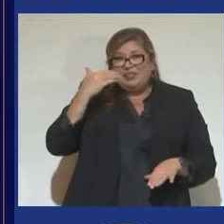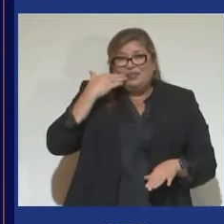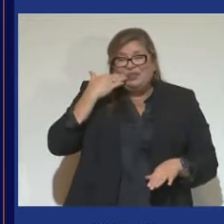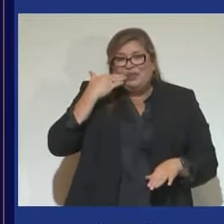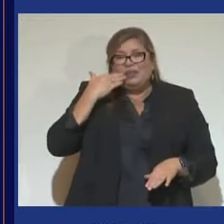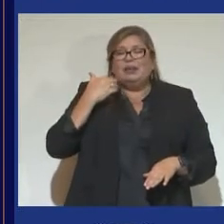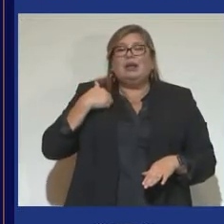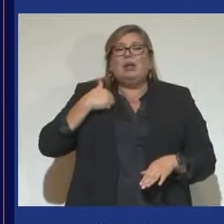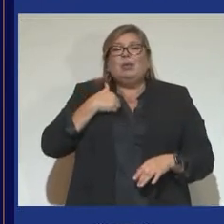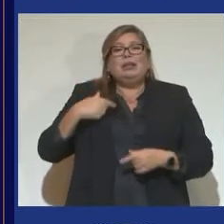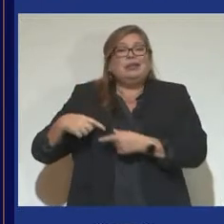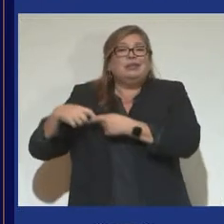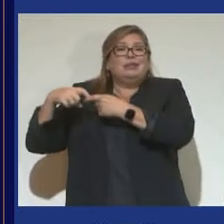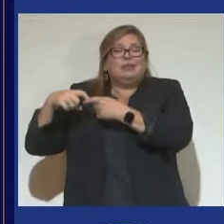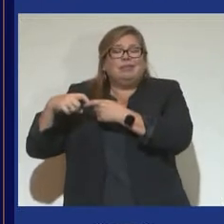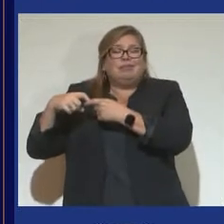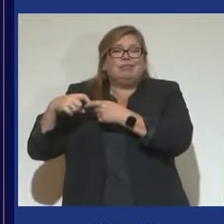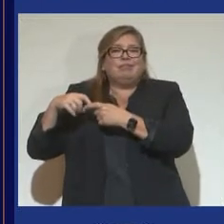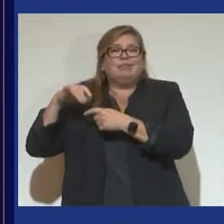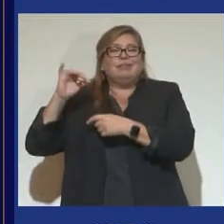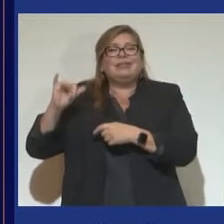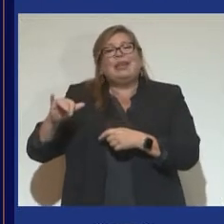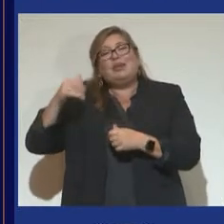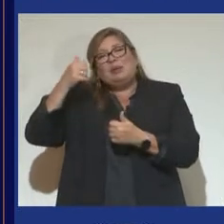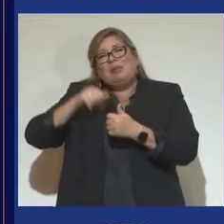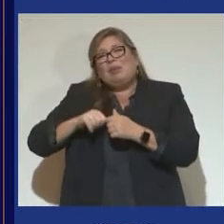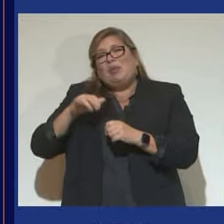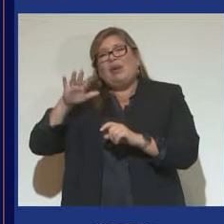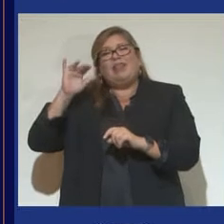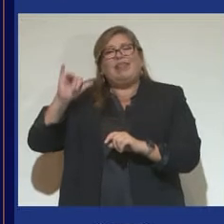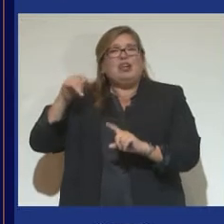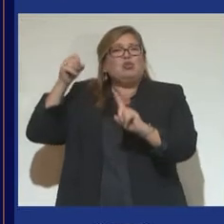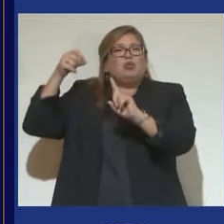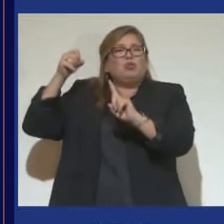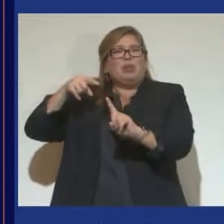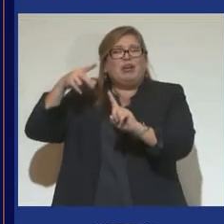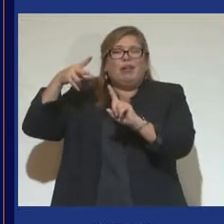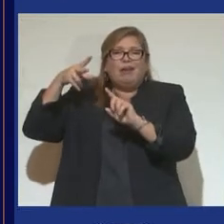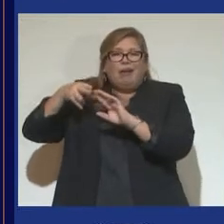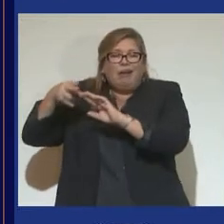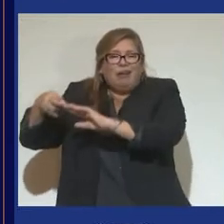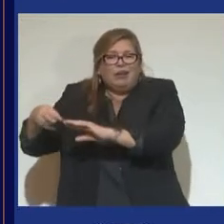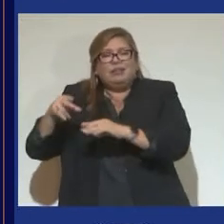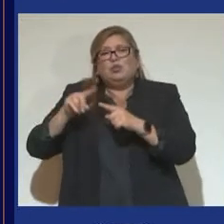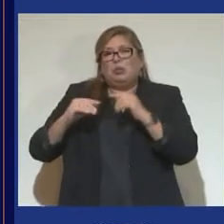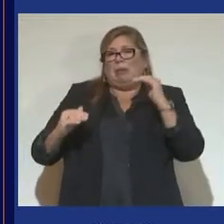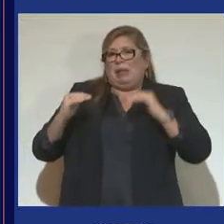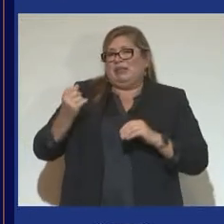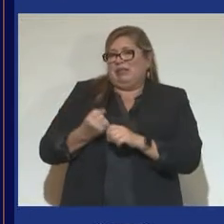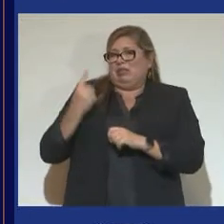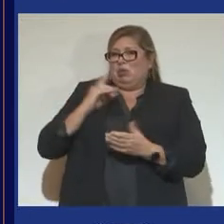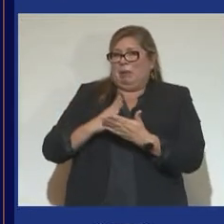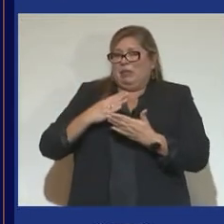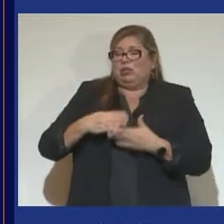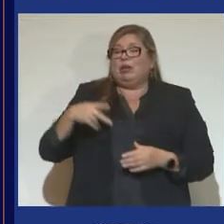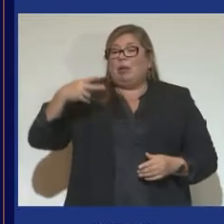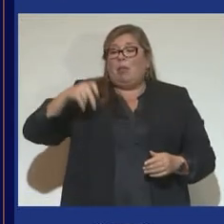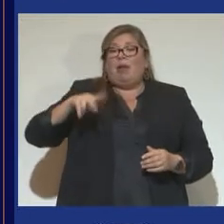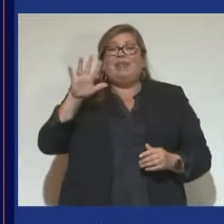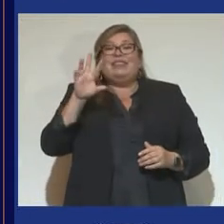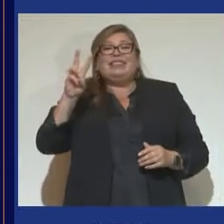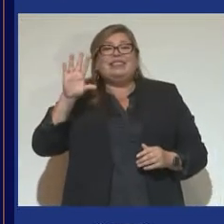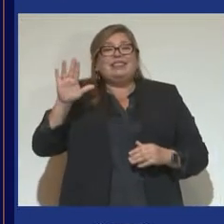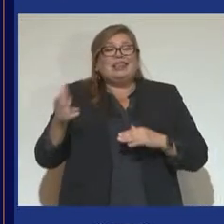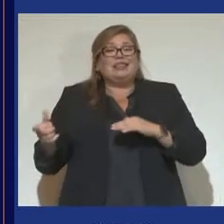que habíamos suspendido a esos recortes para balancear un poco el presupuesto del año pasado